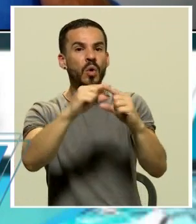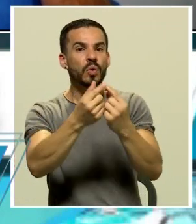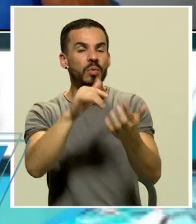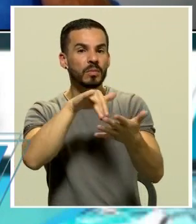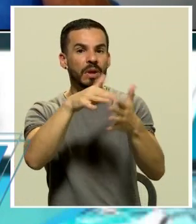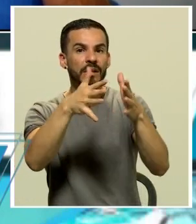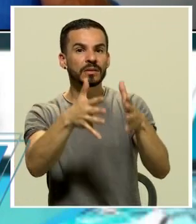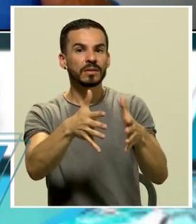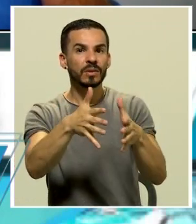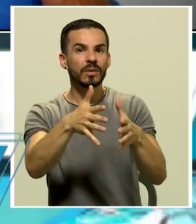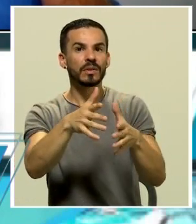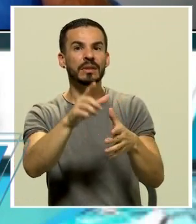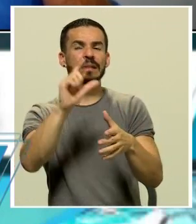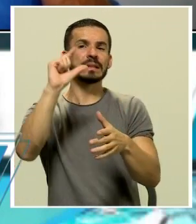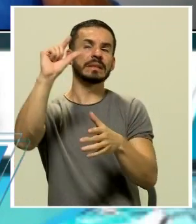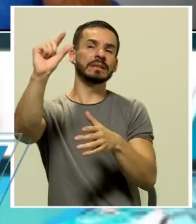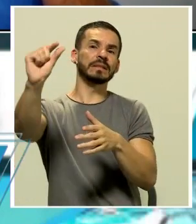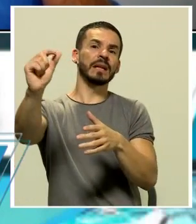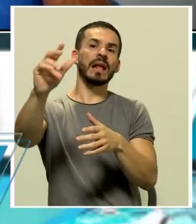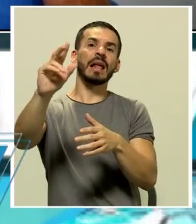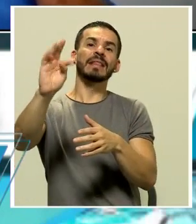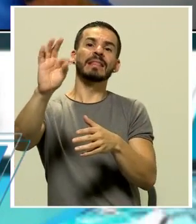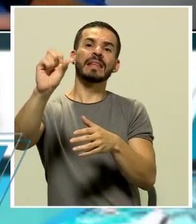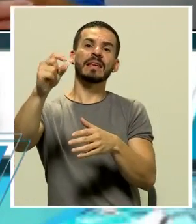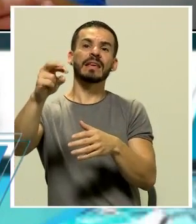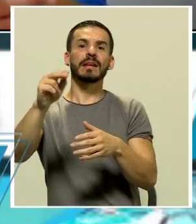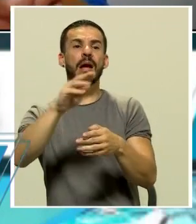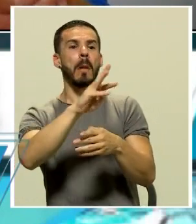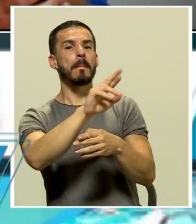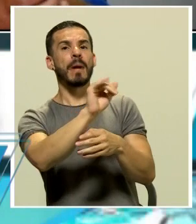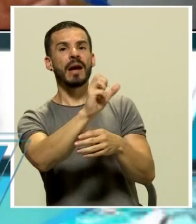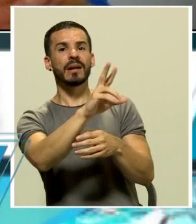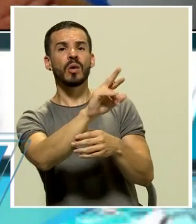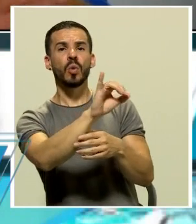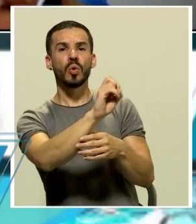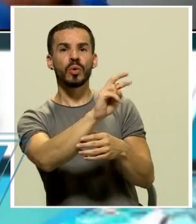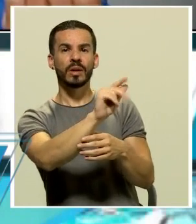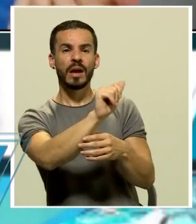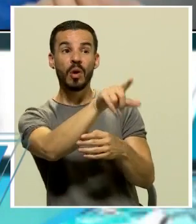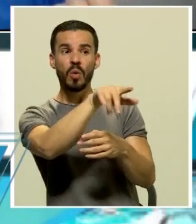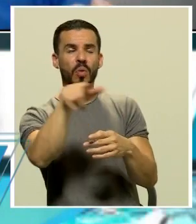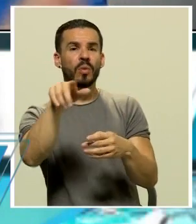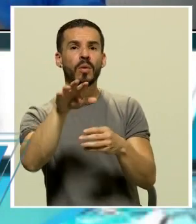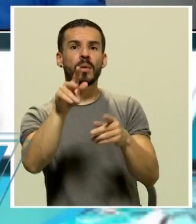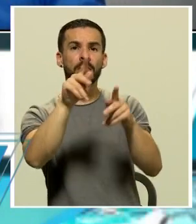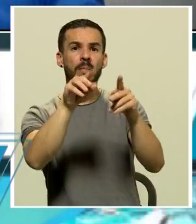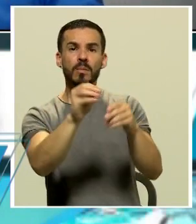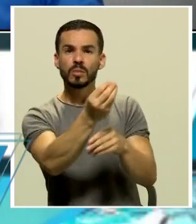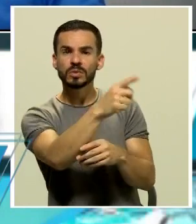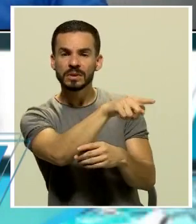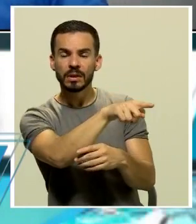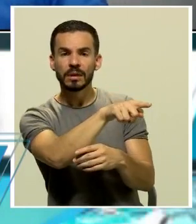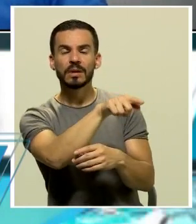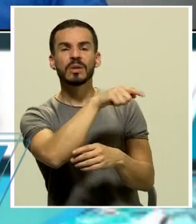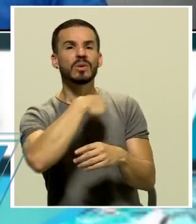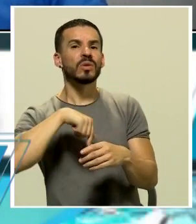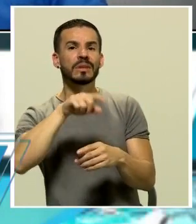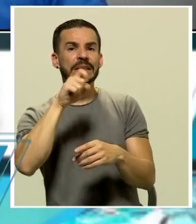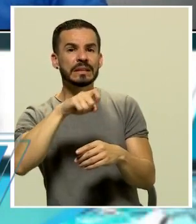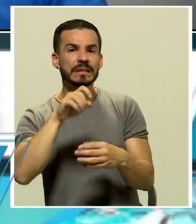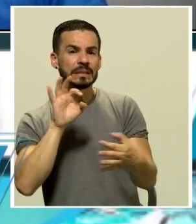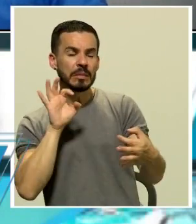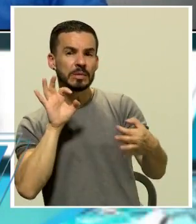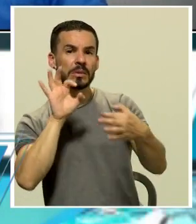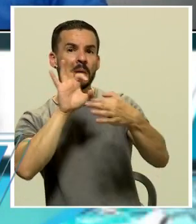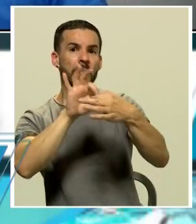estudiantes en La Tigra, en Barra del Colorado, y esos muchachos necesitamos